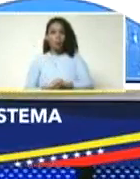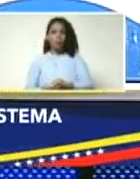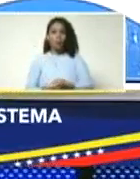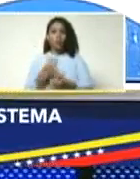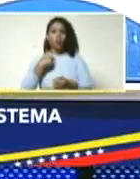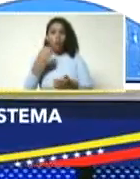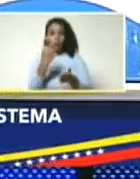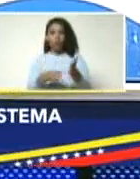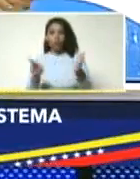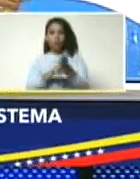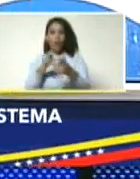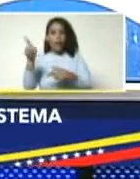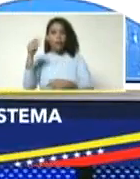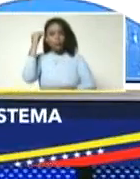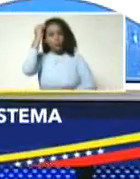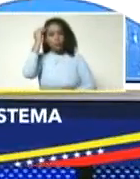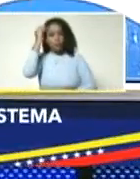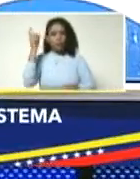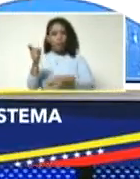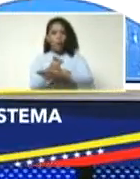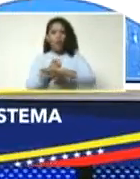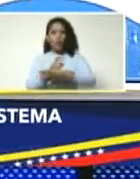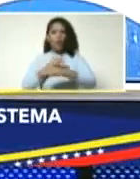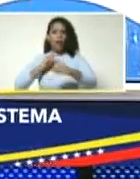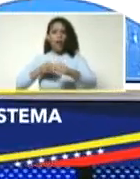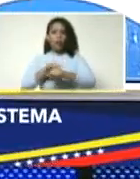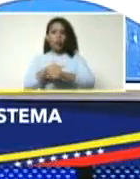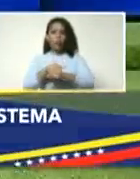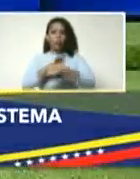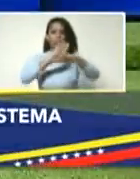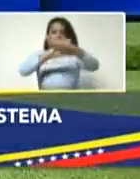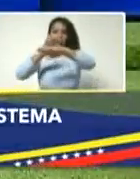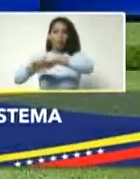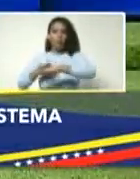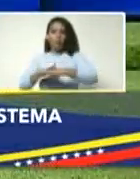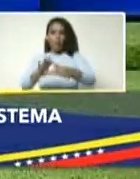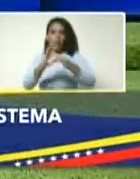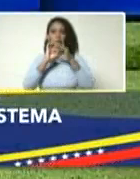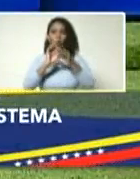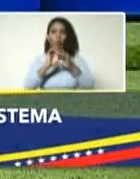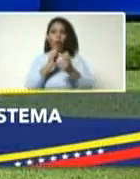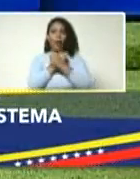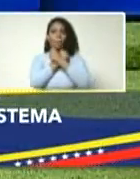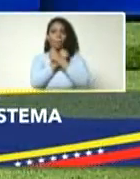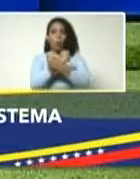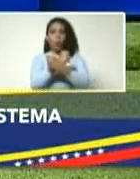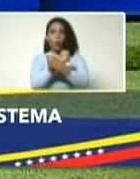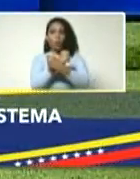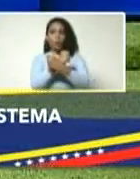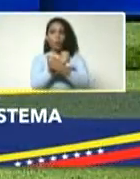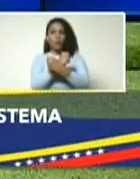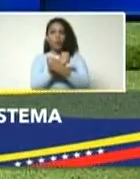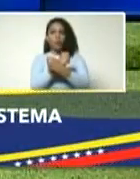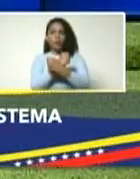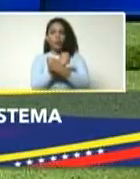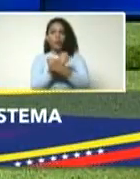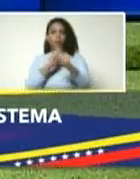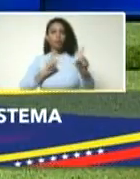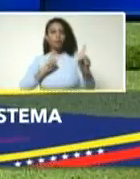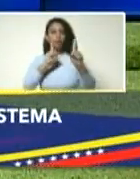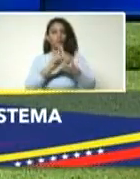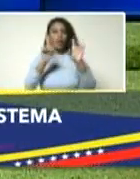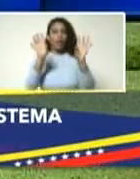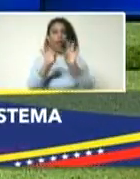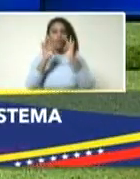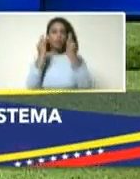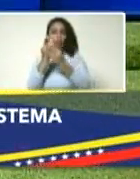Reivindico esa reflexión del gobernador Héctor Rodríguez, llamar a la unión, al amor y a la cercanía de la